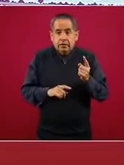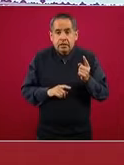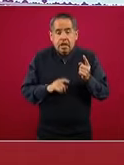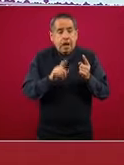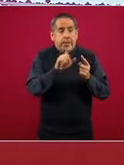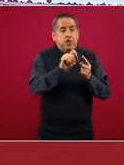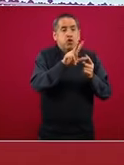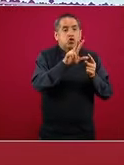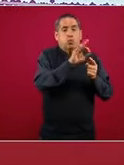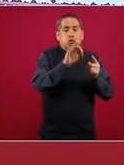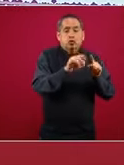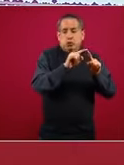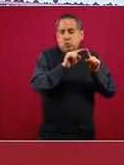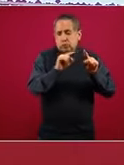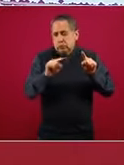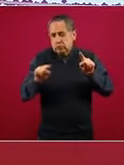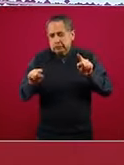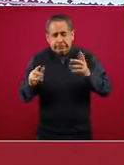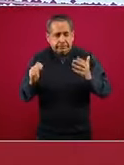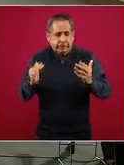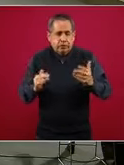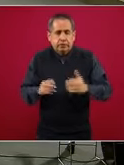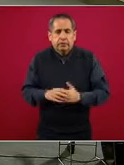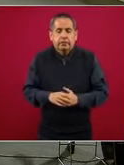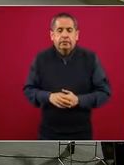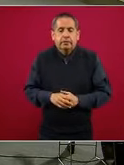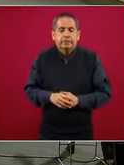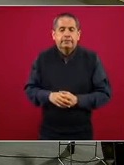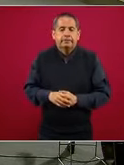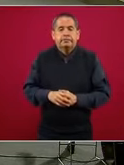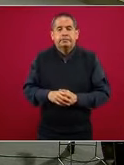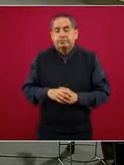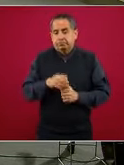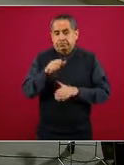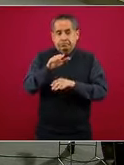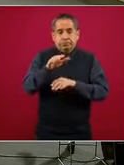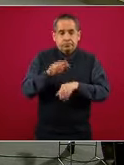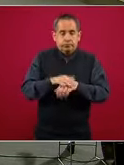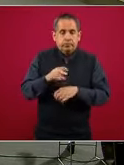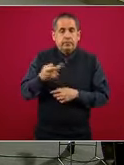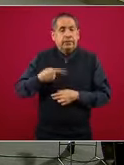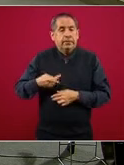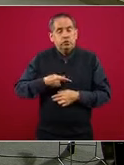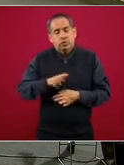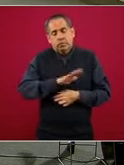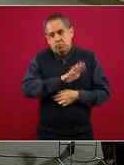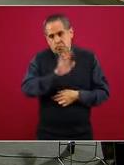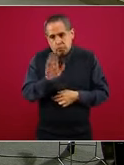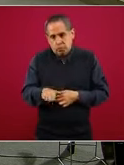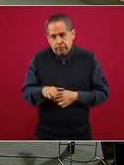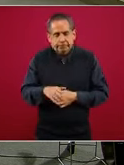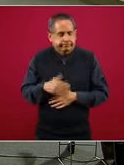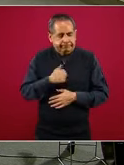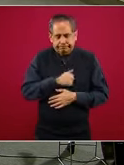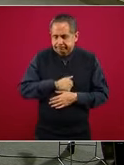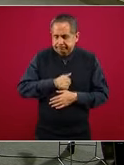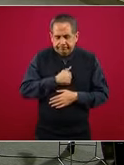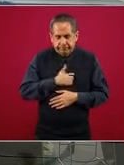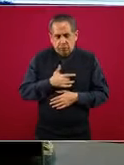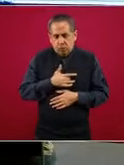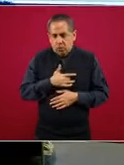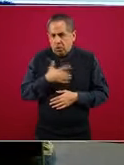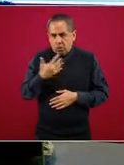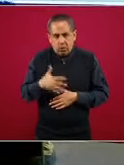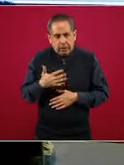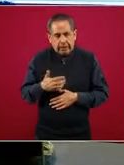casi 28%. La siguiente. En el caso de las defunciones, muy lamentables